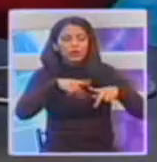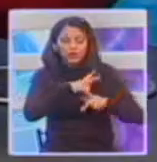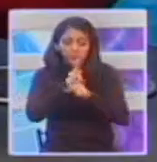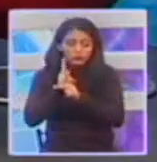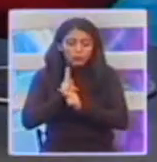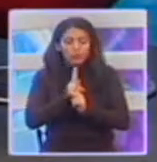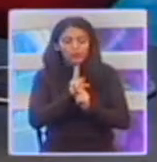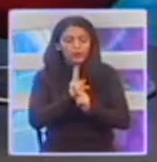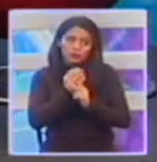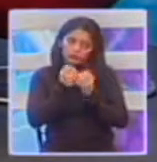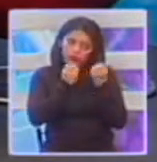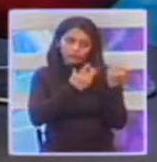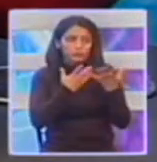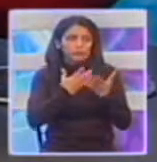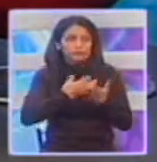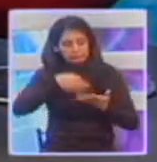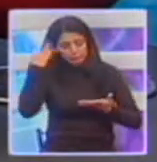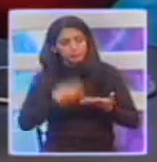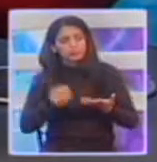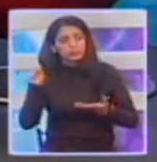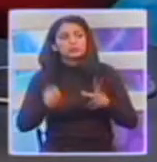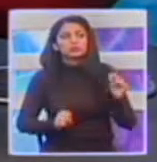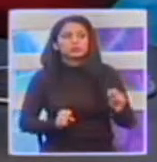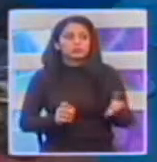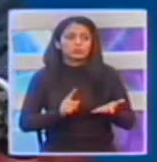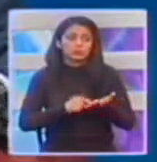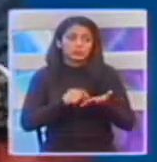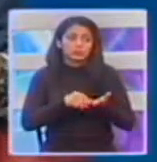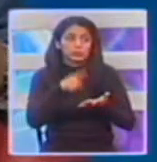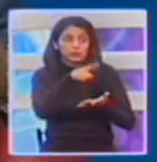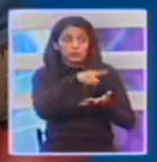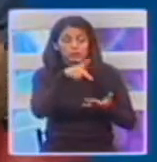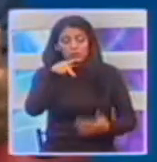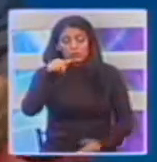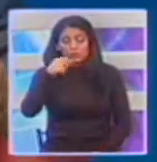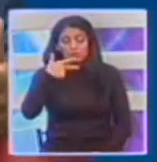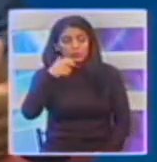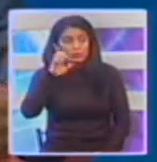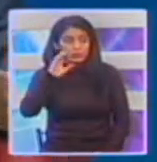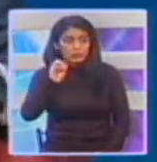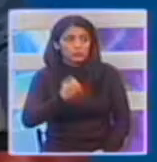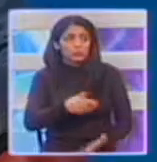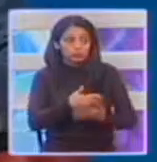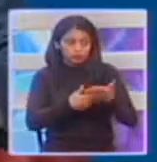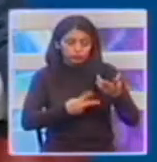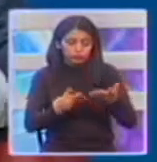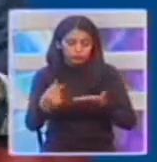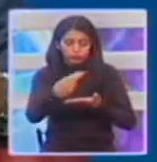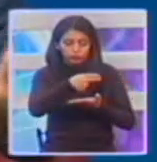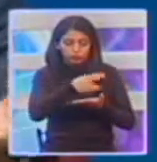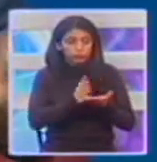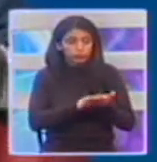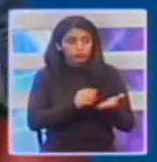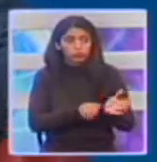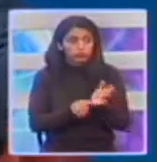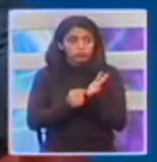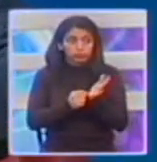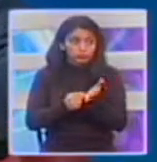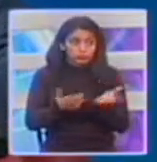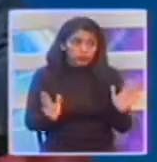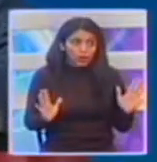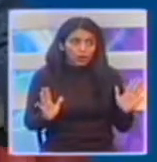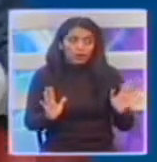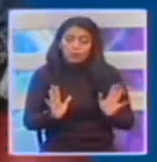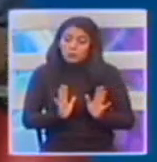justamente pues entendemos de que los recortes que presentó la sombrita pacheco justamente recogen información dada por el ministro educación gusto